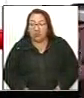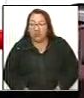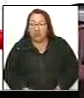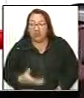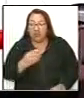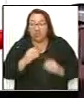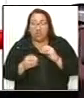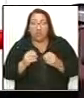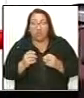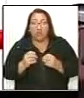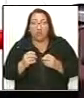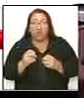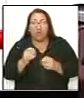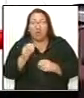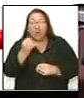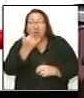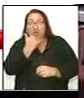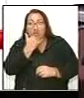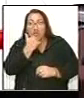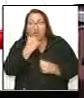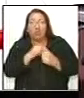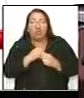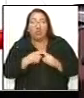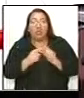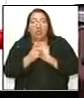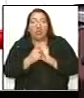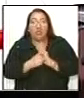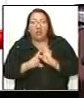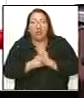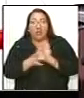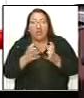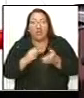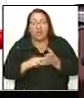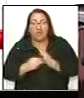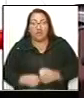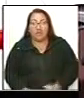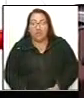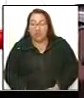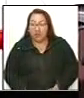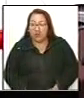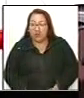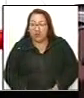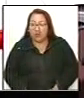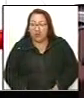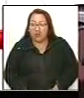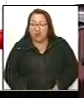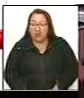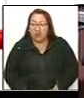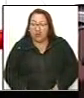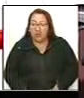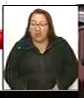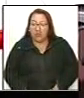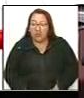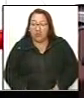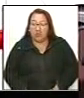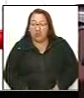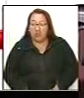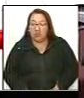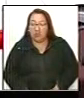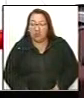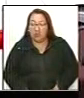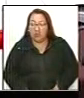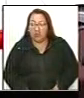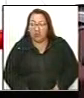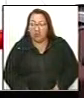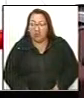corrigiendo un error formal, por decreto legislativo se pretendía regular algo que le corresponde regular al Congreso. Y lo